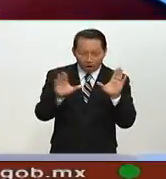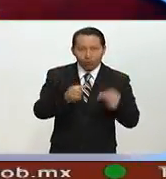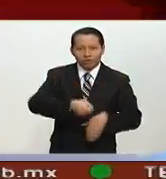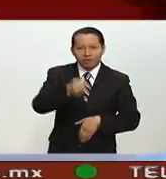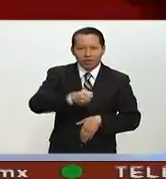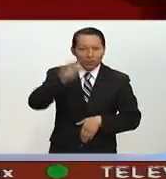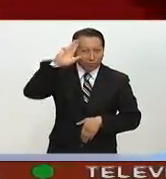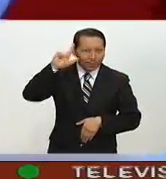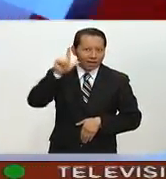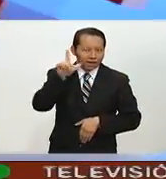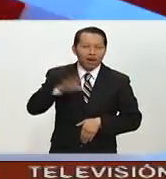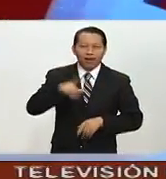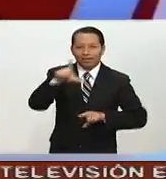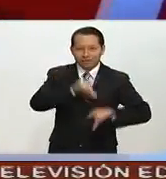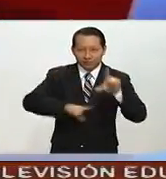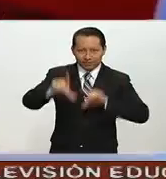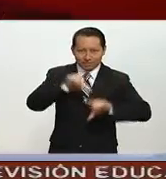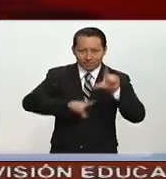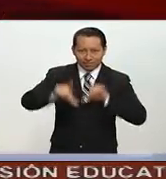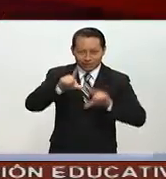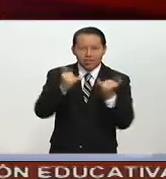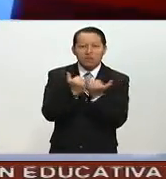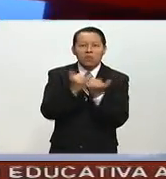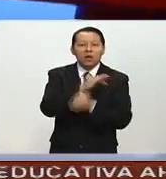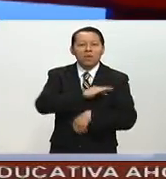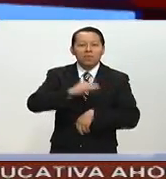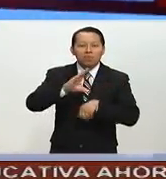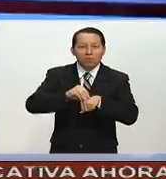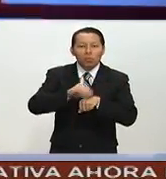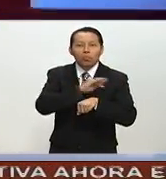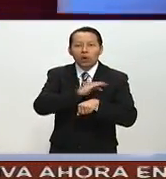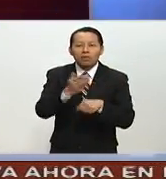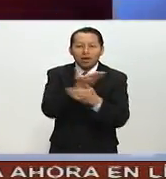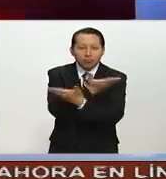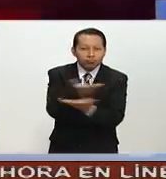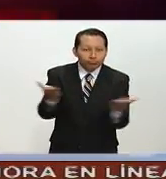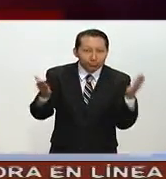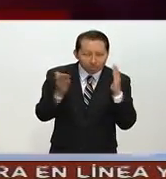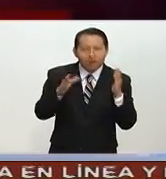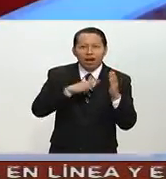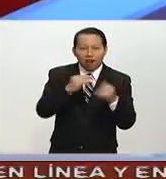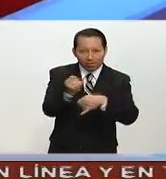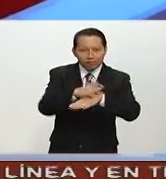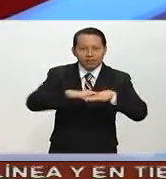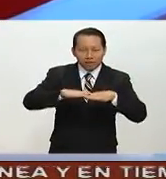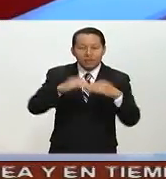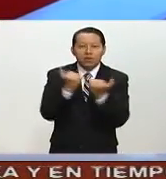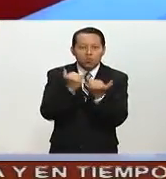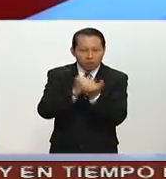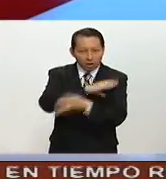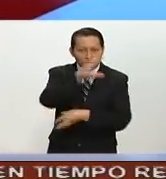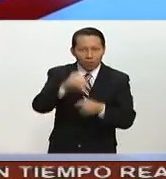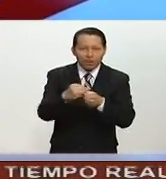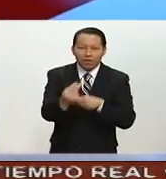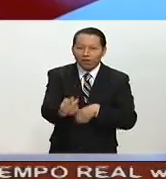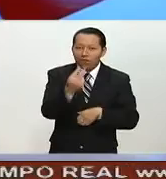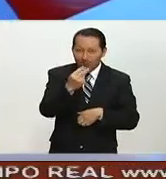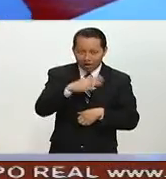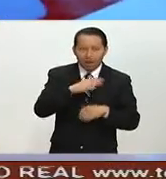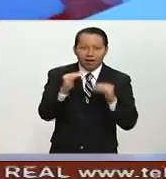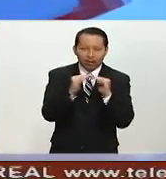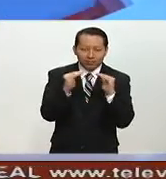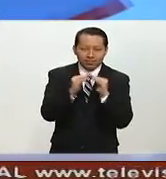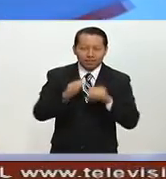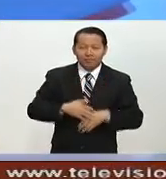Miguel González, quien se encuentra en la lengua de señas y nos permite también llegar a ustedes y por supuesto a todos los que nos ven desde sus